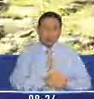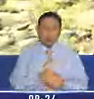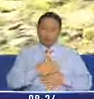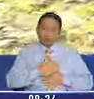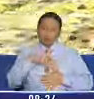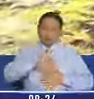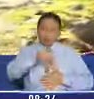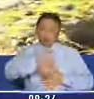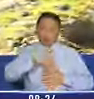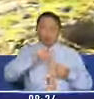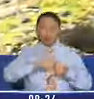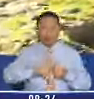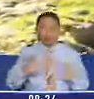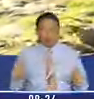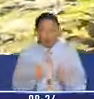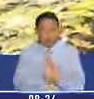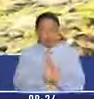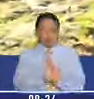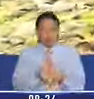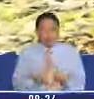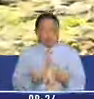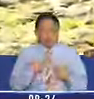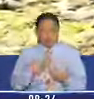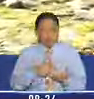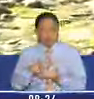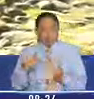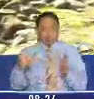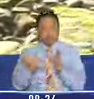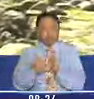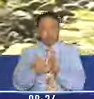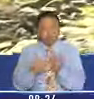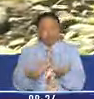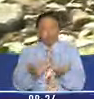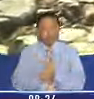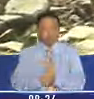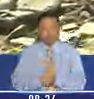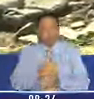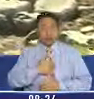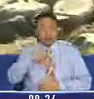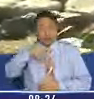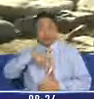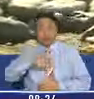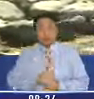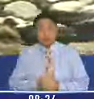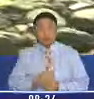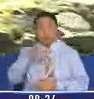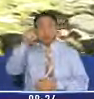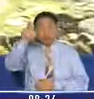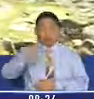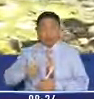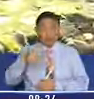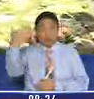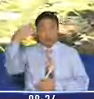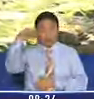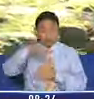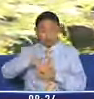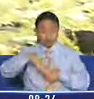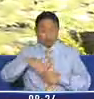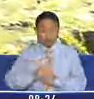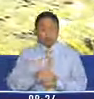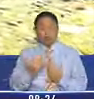también somos parte de Quito. Nosotros también pagamos el predio. Nosotros también les damos el voto al señor alcalde.